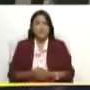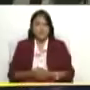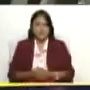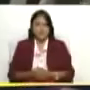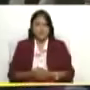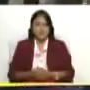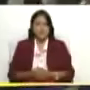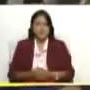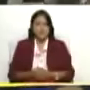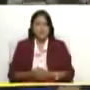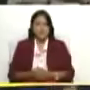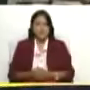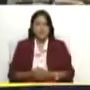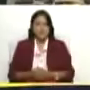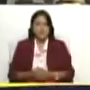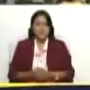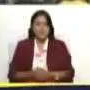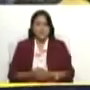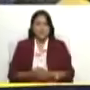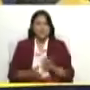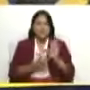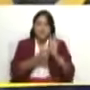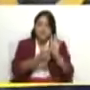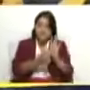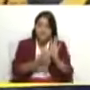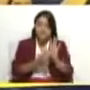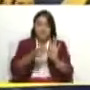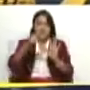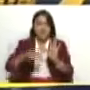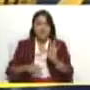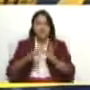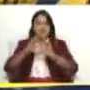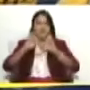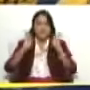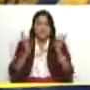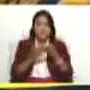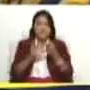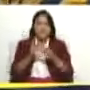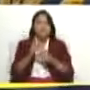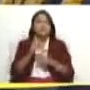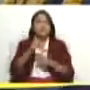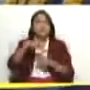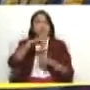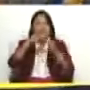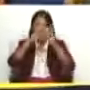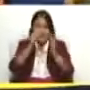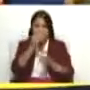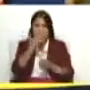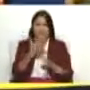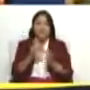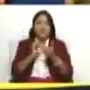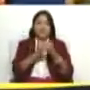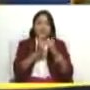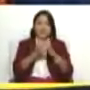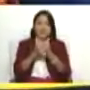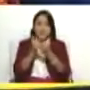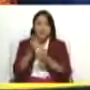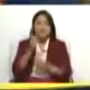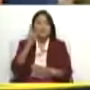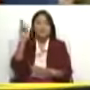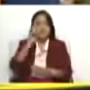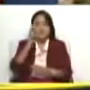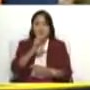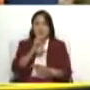Venezuela Nicolás Maduro moros quien ha compartido en el salón sol del Perú con los atletas venezolanos que tuvieron una insigne